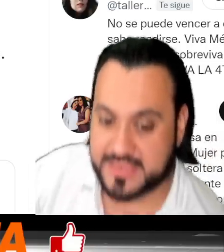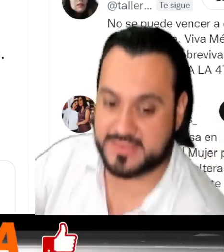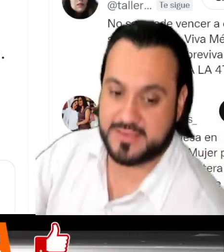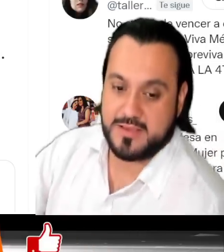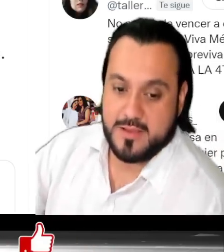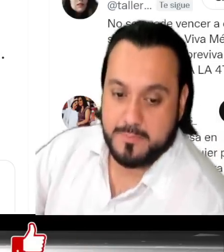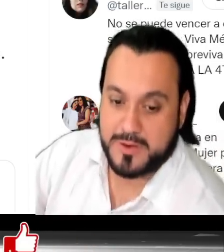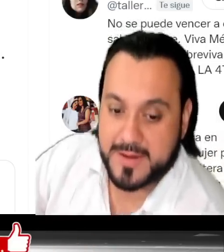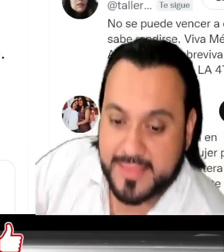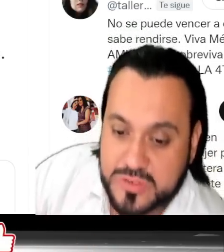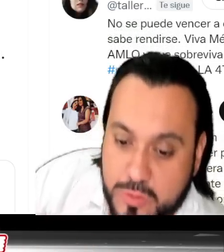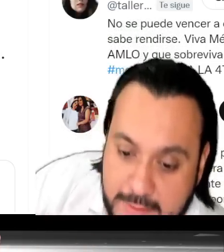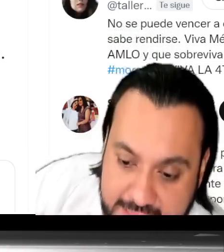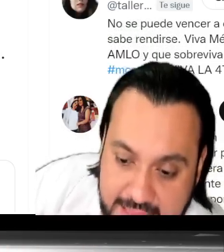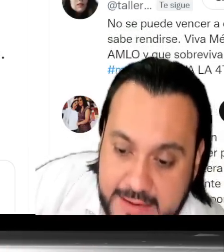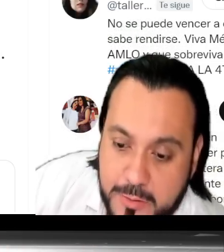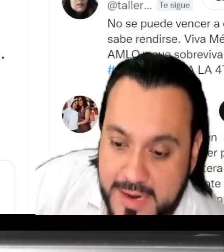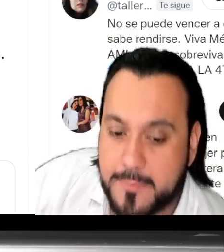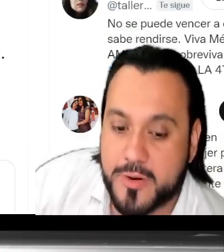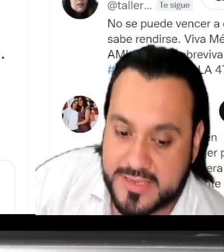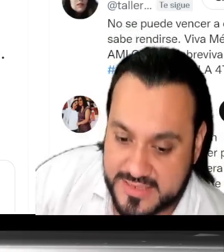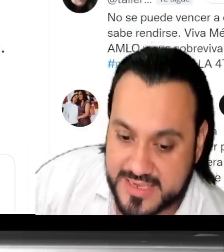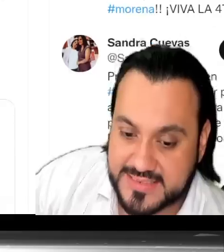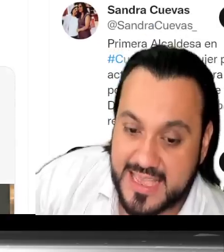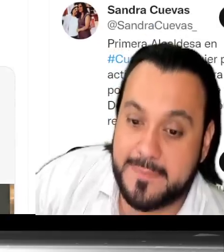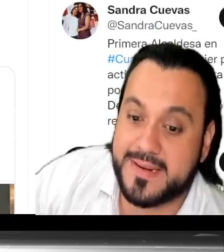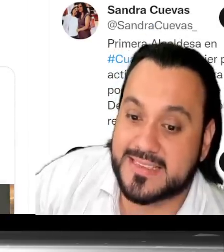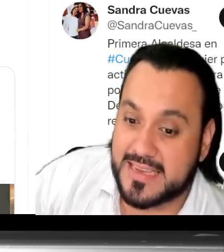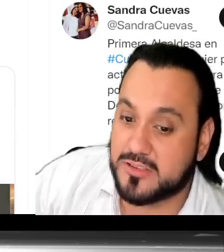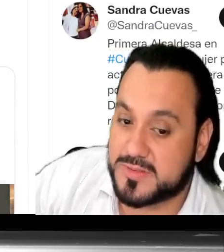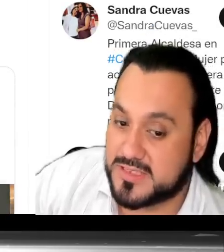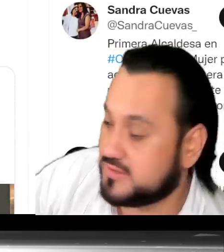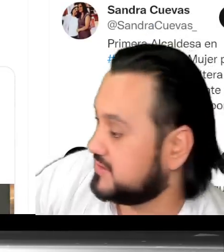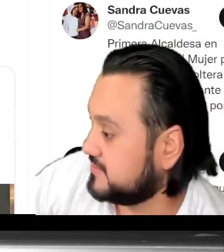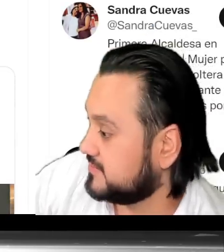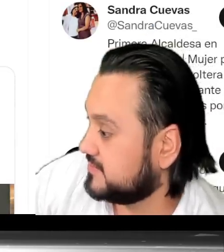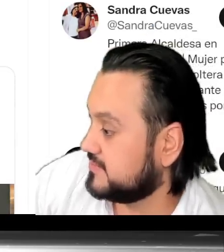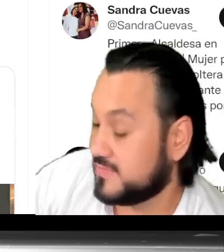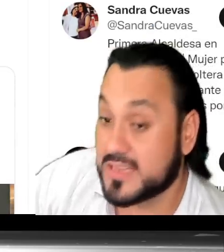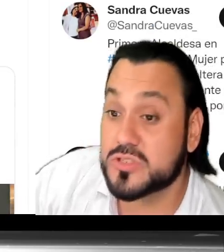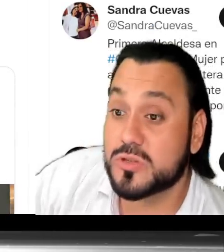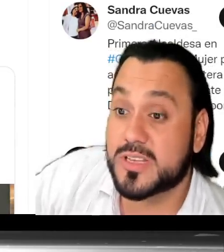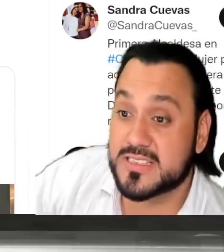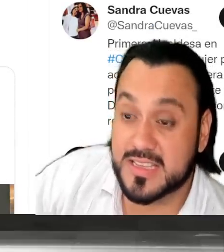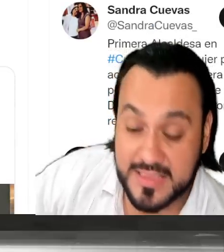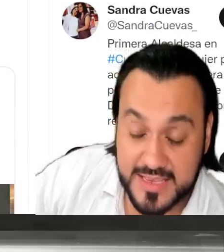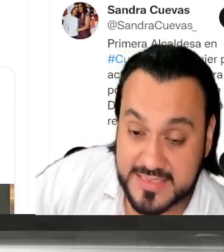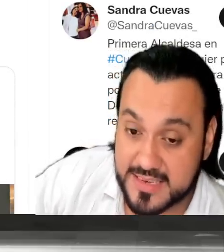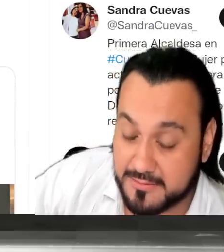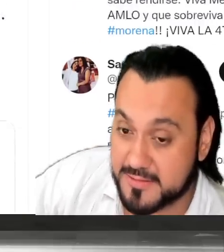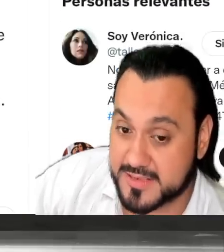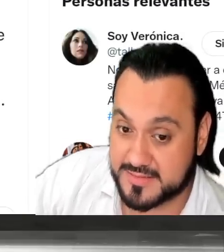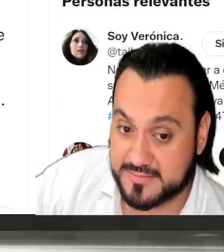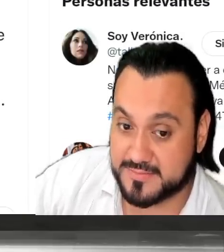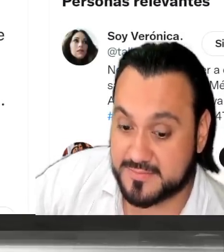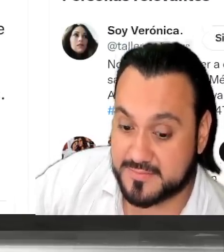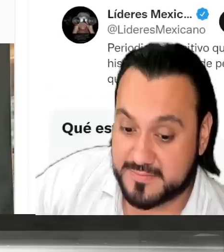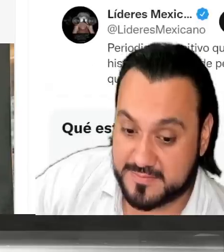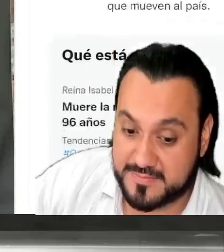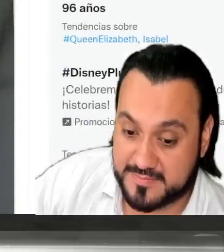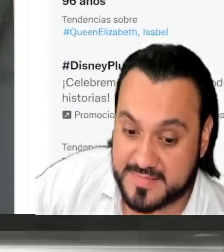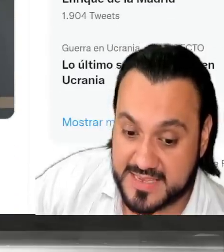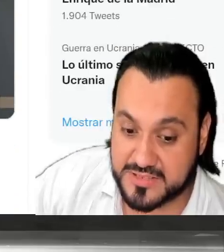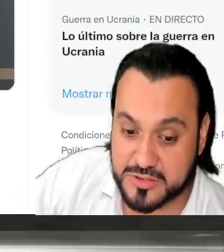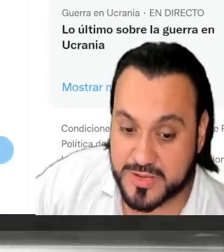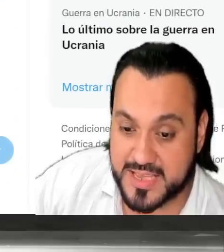billetes privar de su libertad y robar a policías amenazar a los vecinos eso es lo que se dedica a sandra cuevas